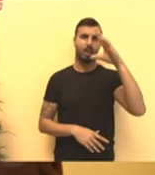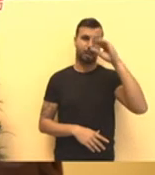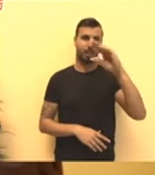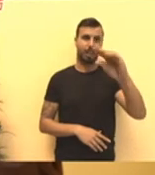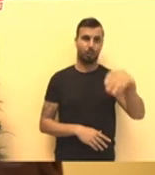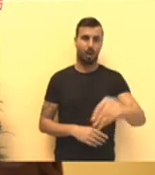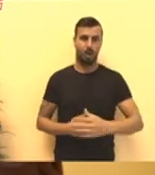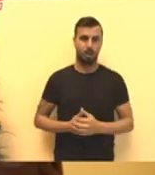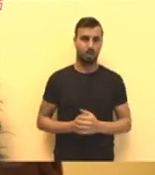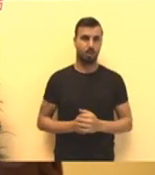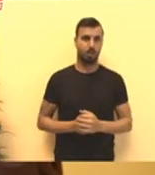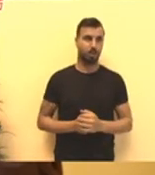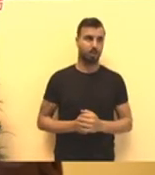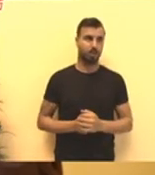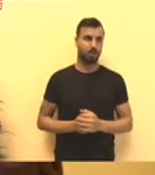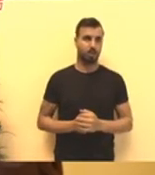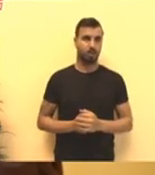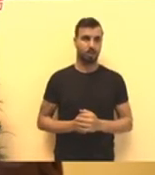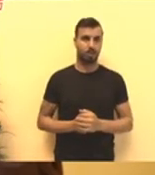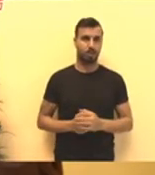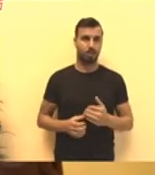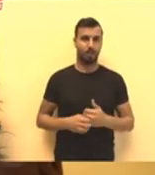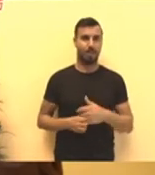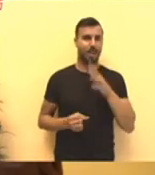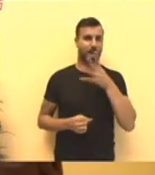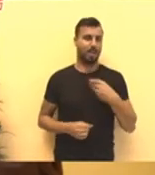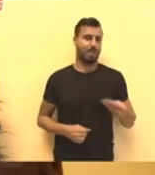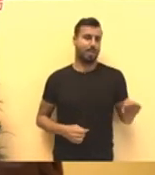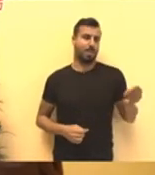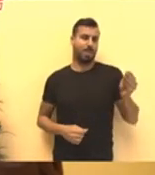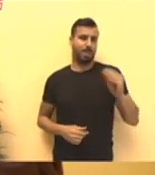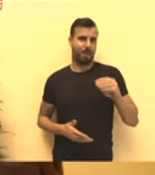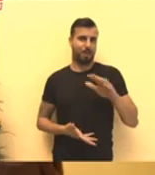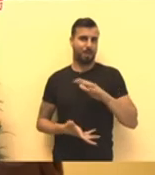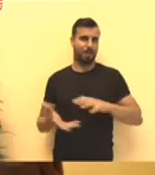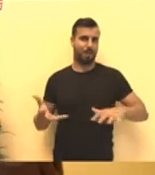intelectual. Vale. Voy a liarla más.